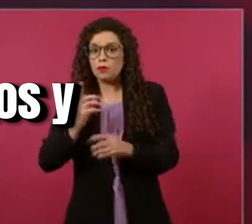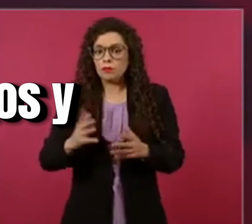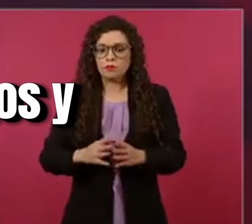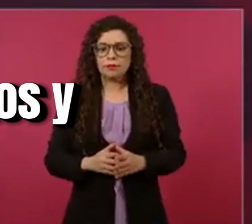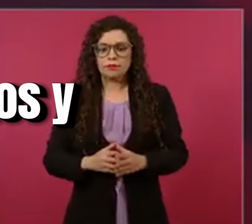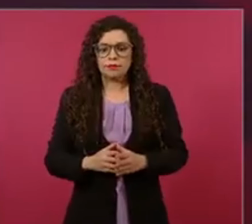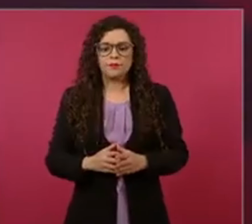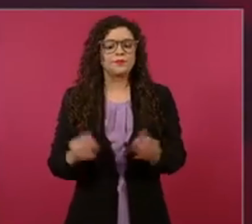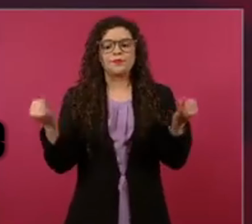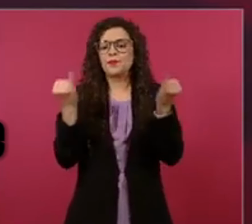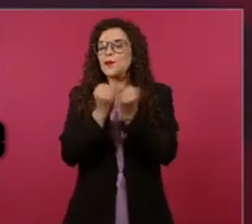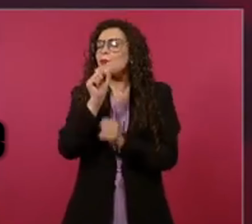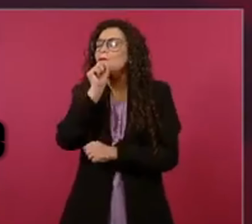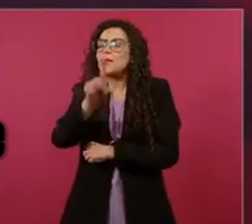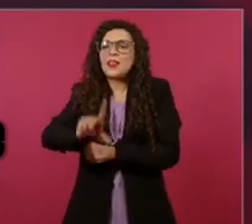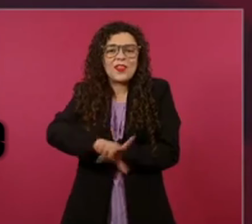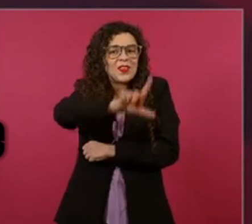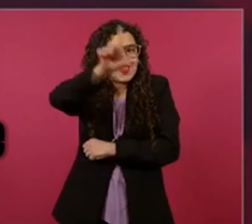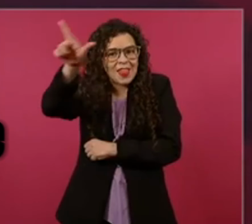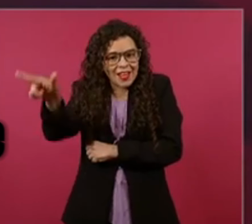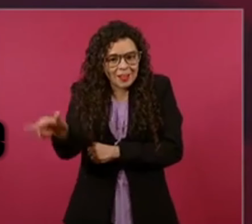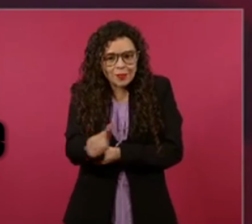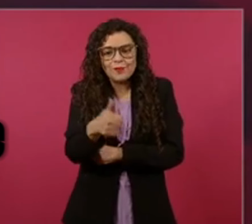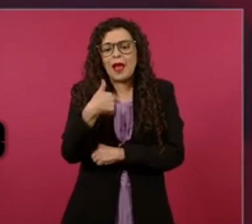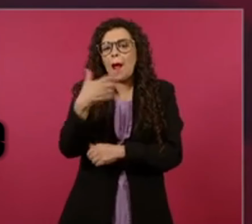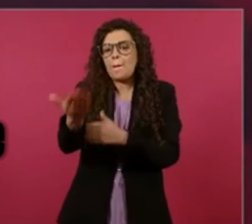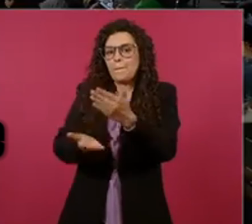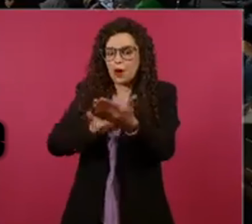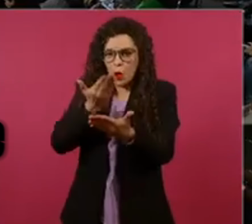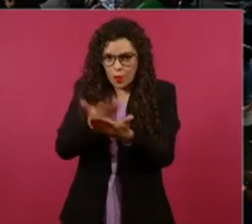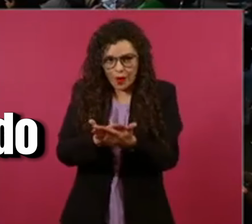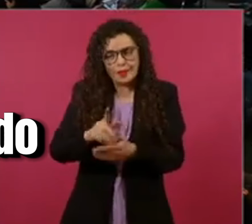Ya también vamos, ya lo vamos a presentar la próxima semana. Si habría